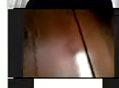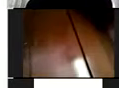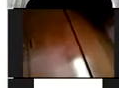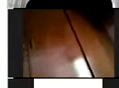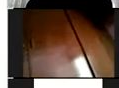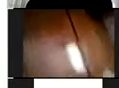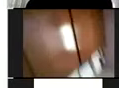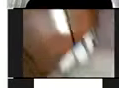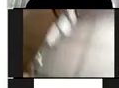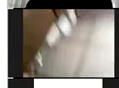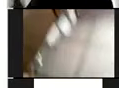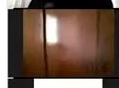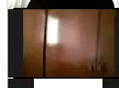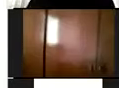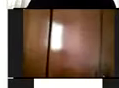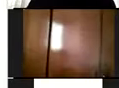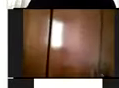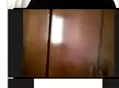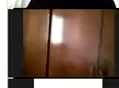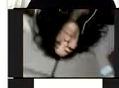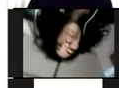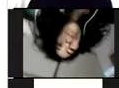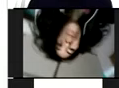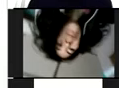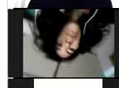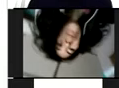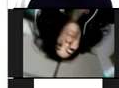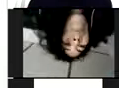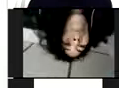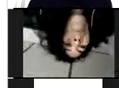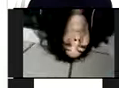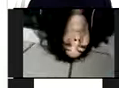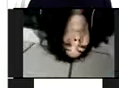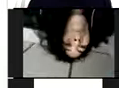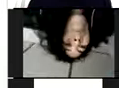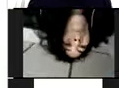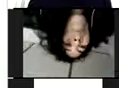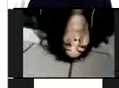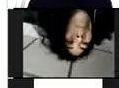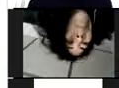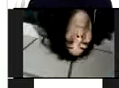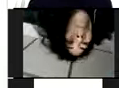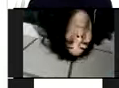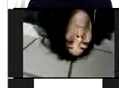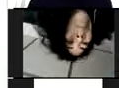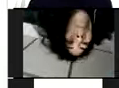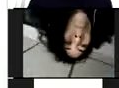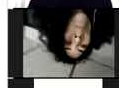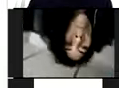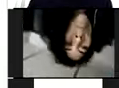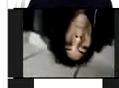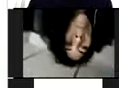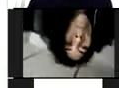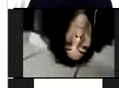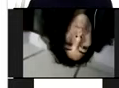provincial que estamos viendo y la ley nacional que vimos la clase pasada. No sé si tienen consultas para